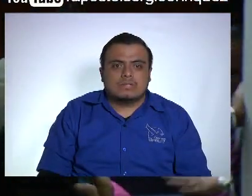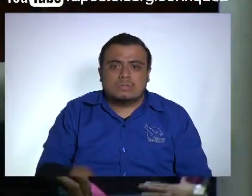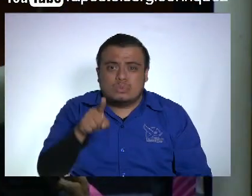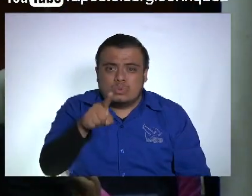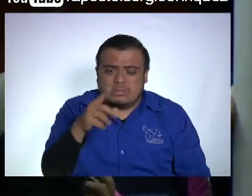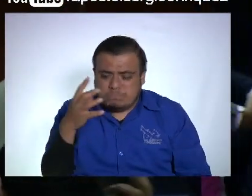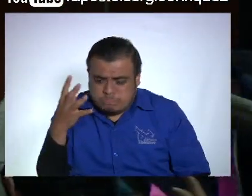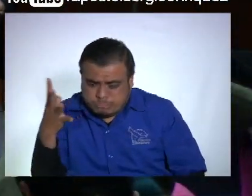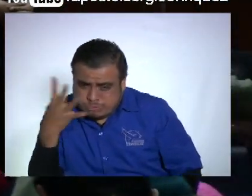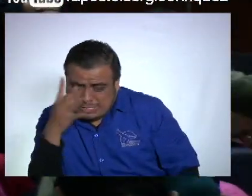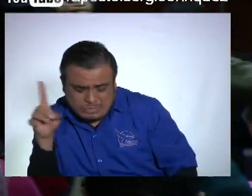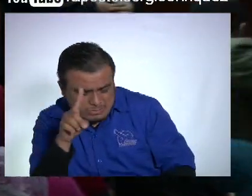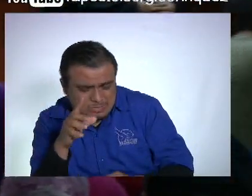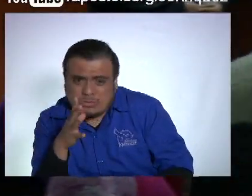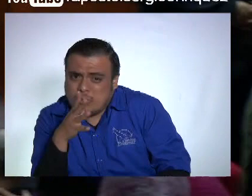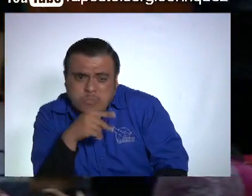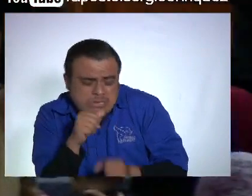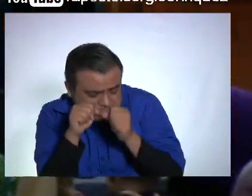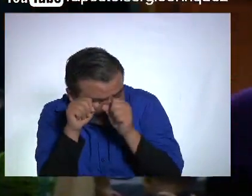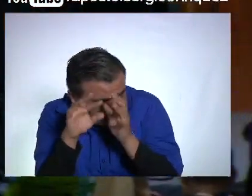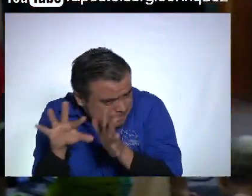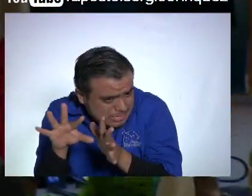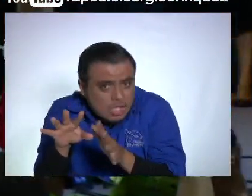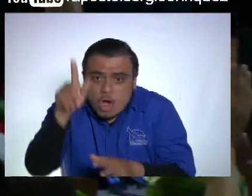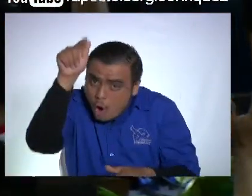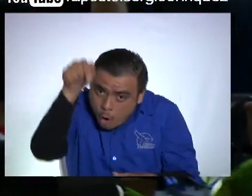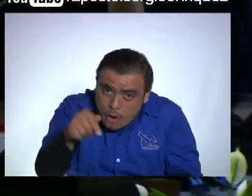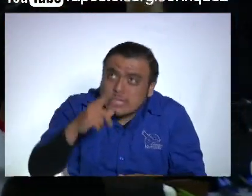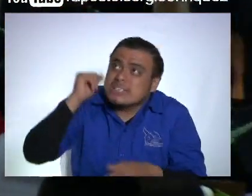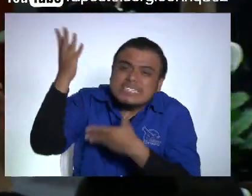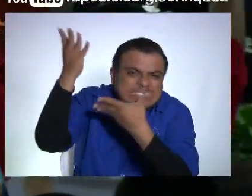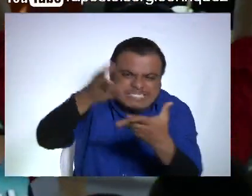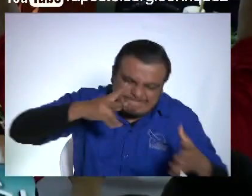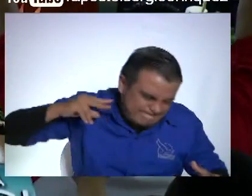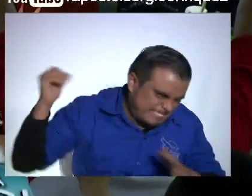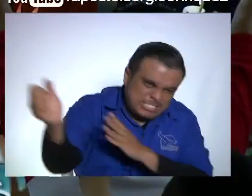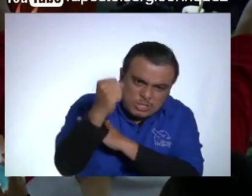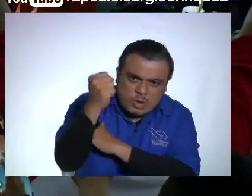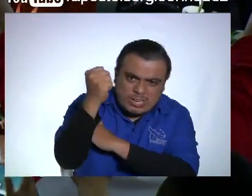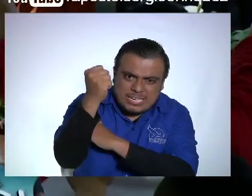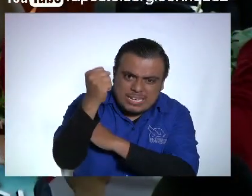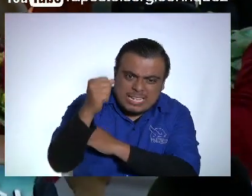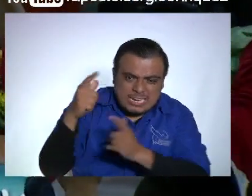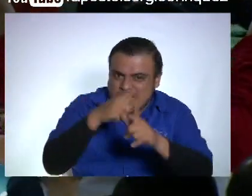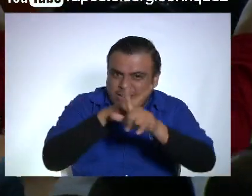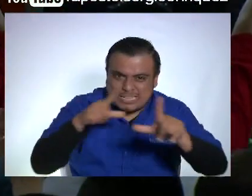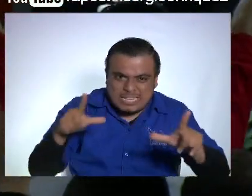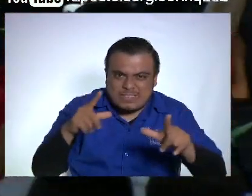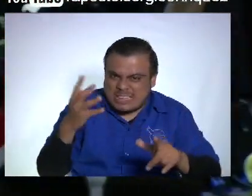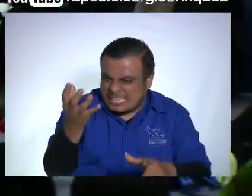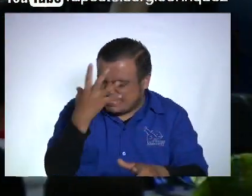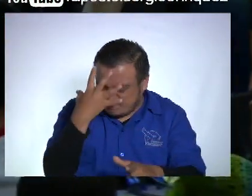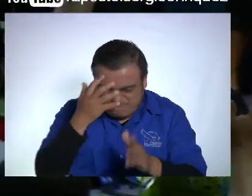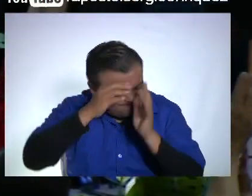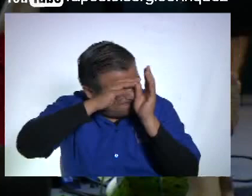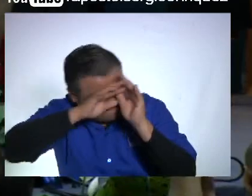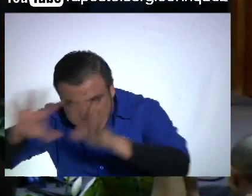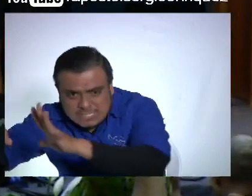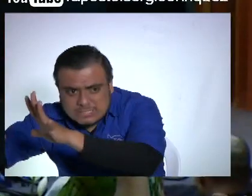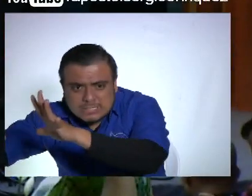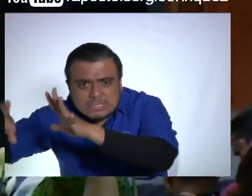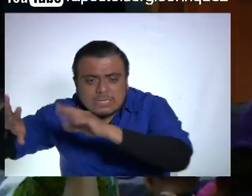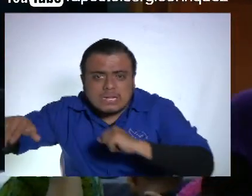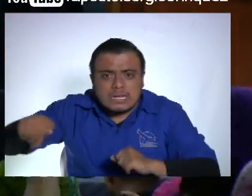pecado, recibe victoria esta noche. Recibe liberación de parte de Dios esta